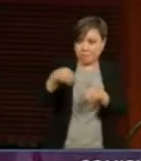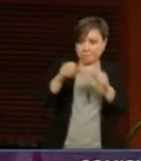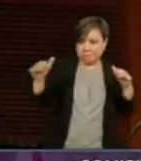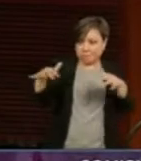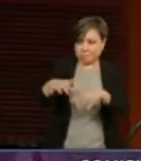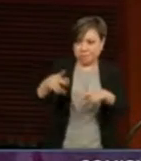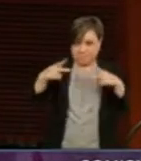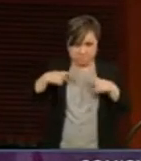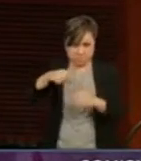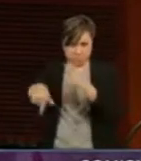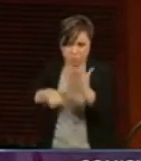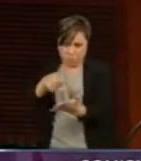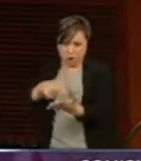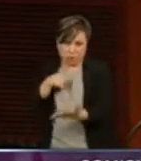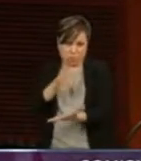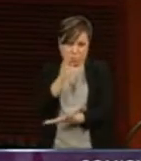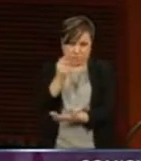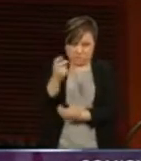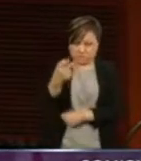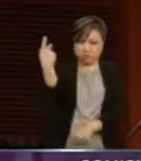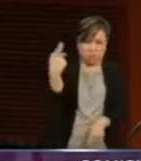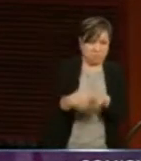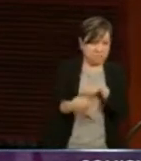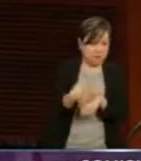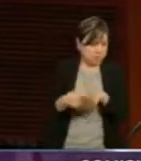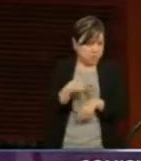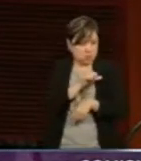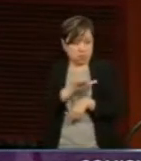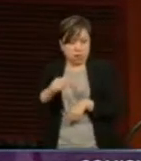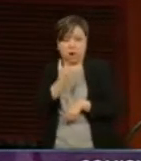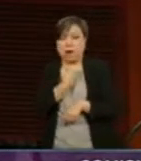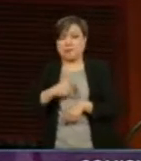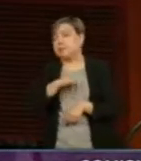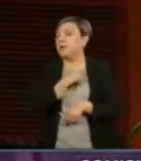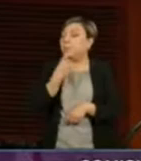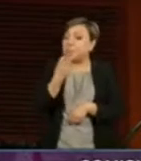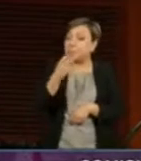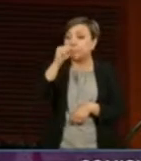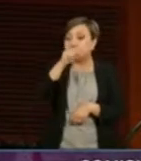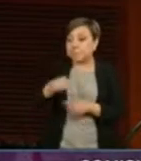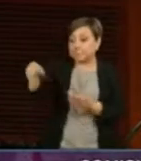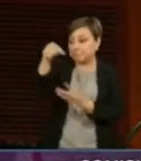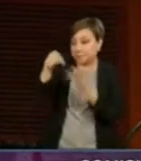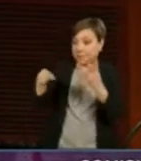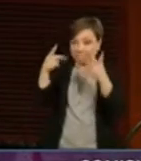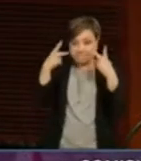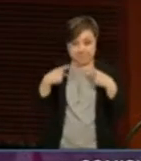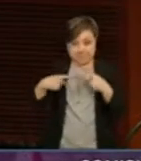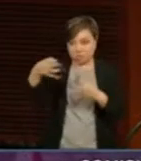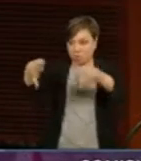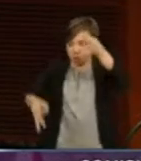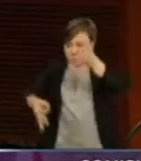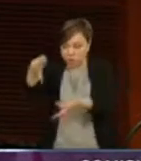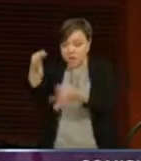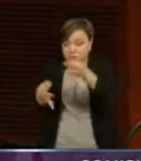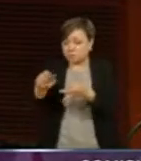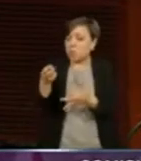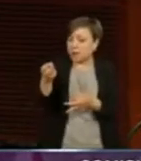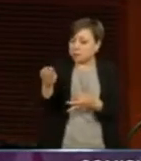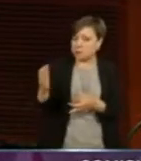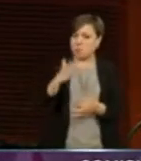en términos de riesgo a la salud. En cuanto a los procesos de desafuero se refiere, consideramos que